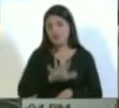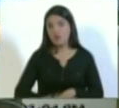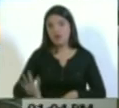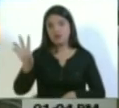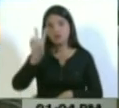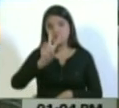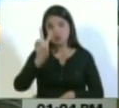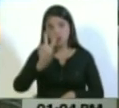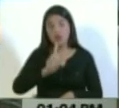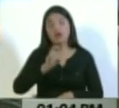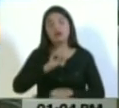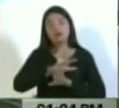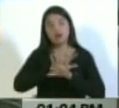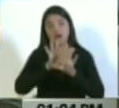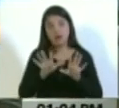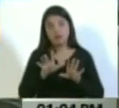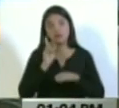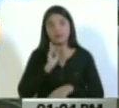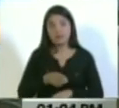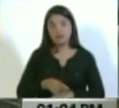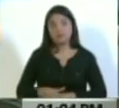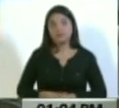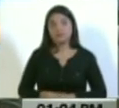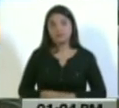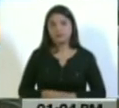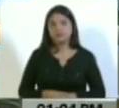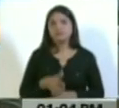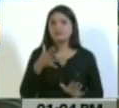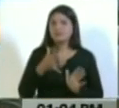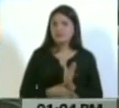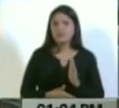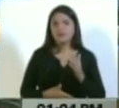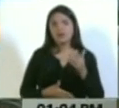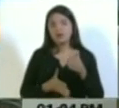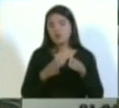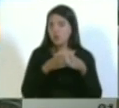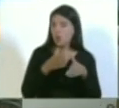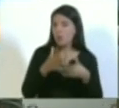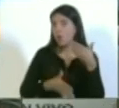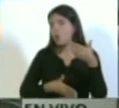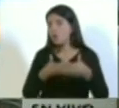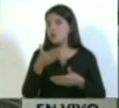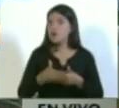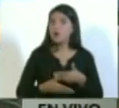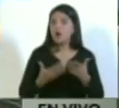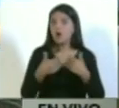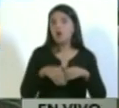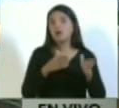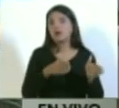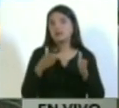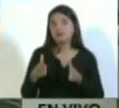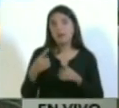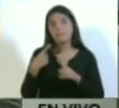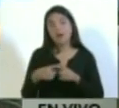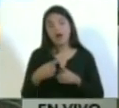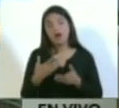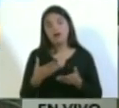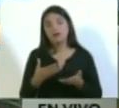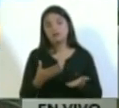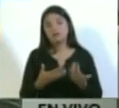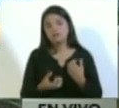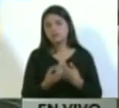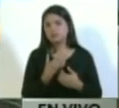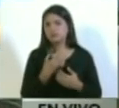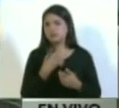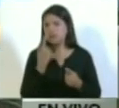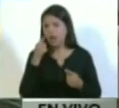funcionar el órgano rector en materia de delincuencia organizada, HONDO, y el receptor de reporte de